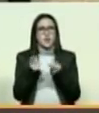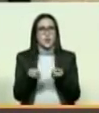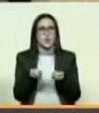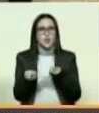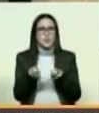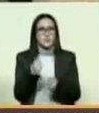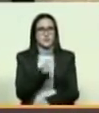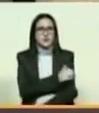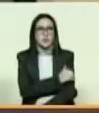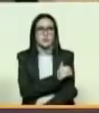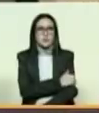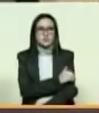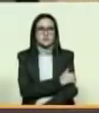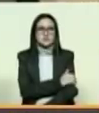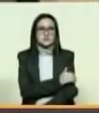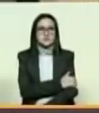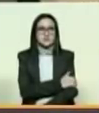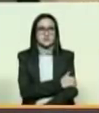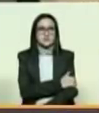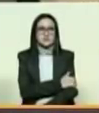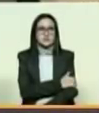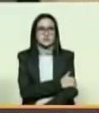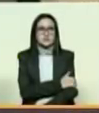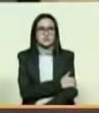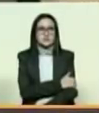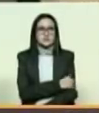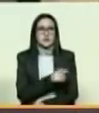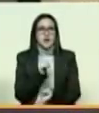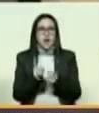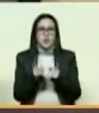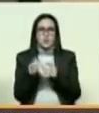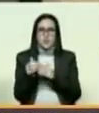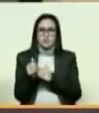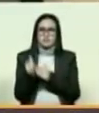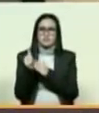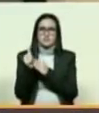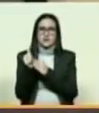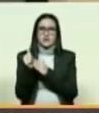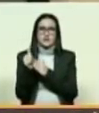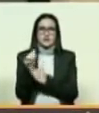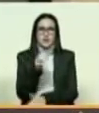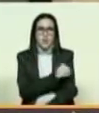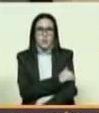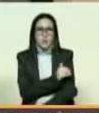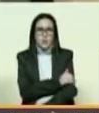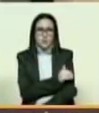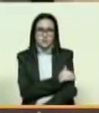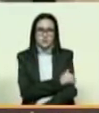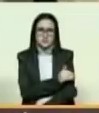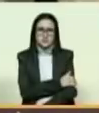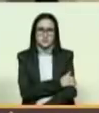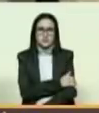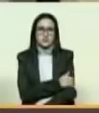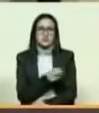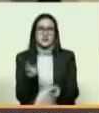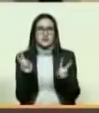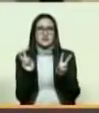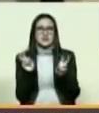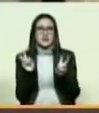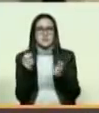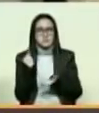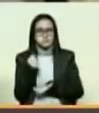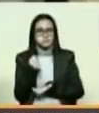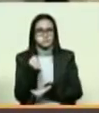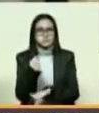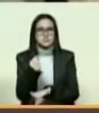economistas de oposición y también algunos líderes o dirigentes de oposición con respecto a estos bonos que